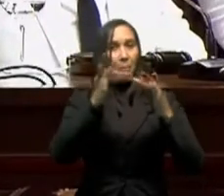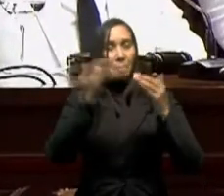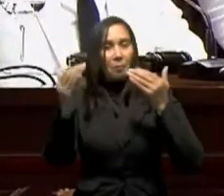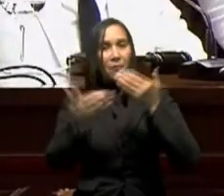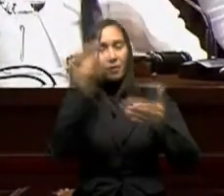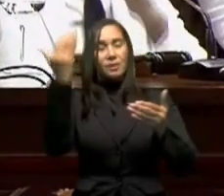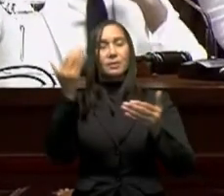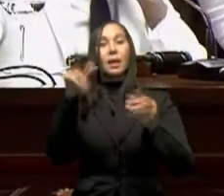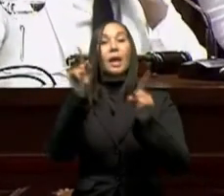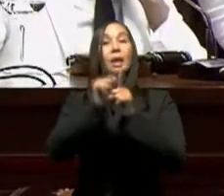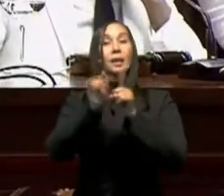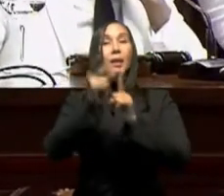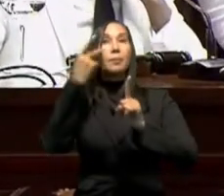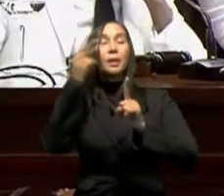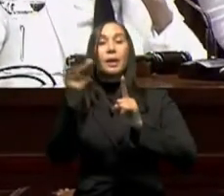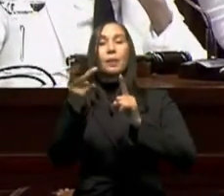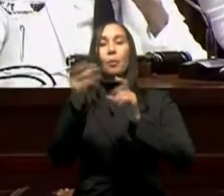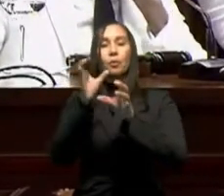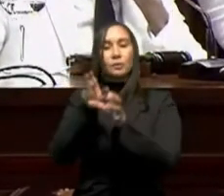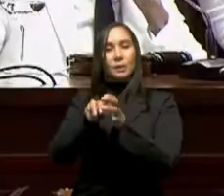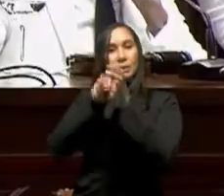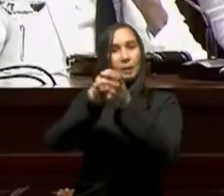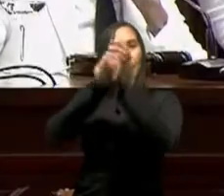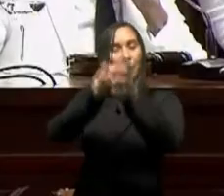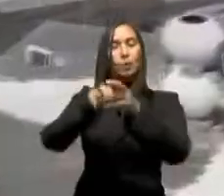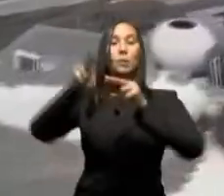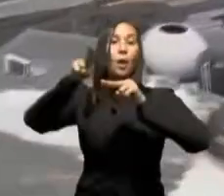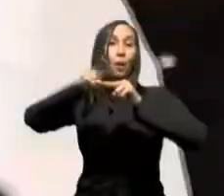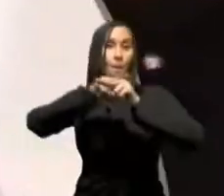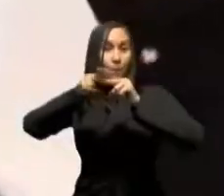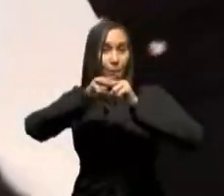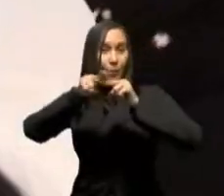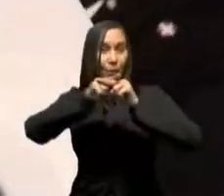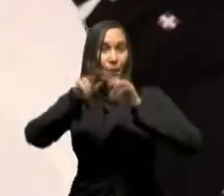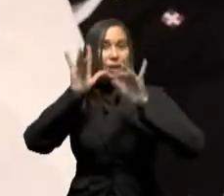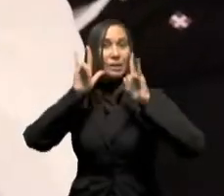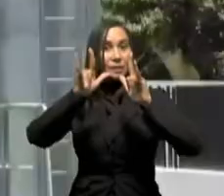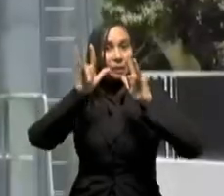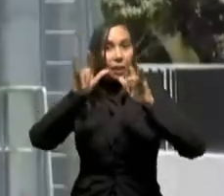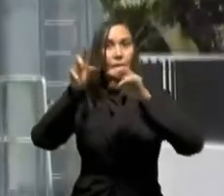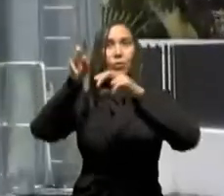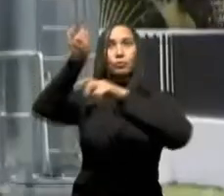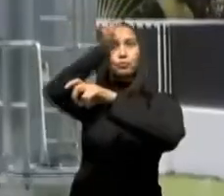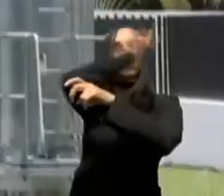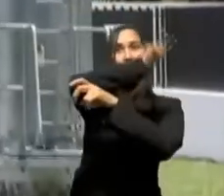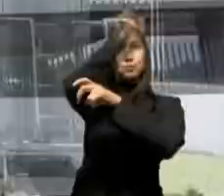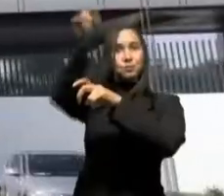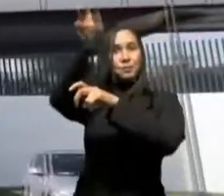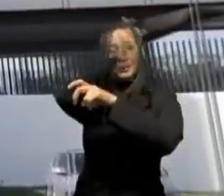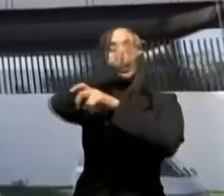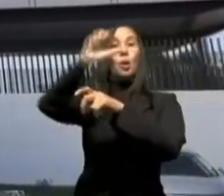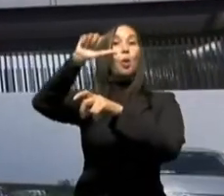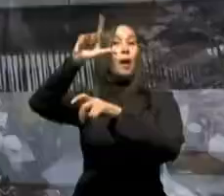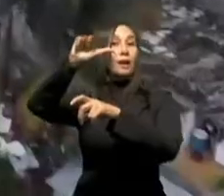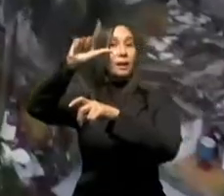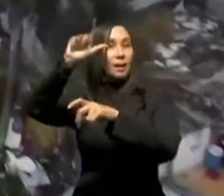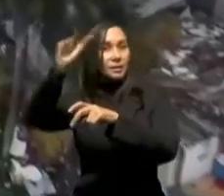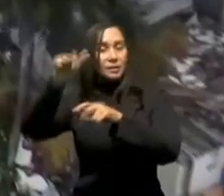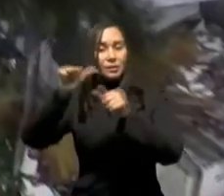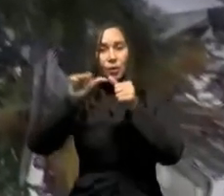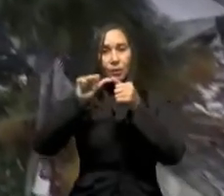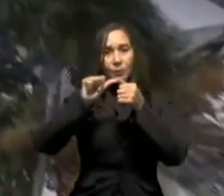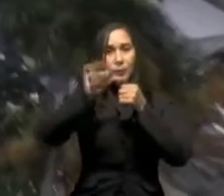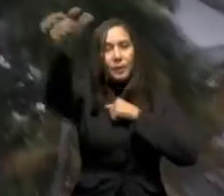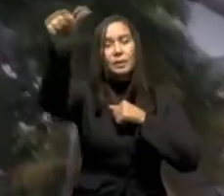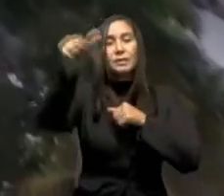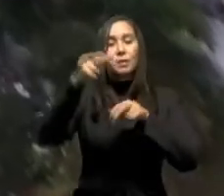la construcción de grandes infraestructuras como el monorriel de Santiago, los teleféricos de Santiago y los Alcarrizos y la extensión del metro de